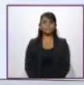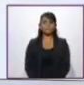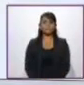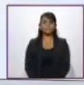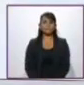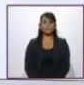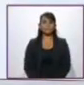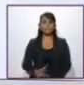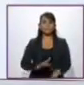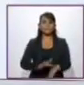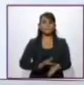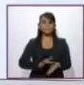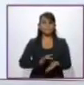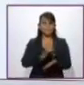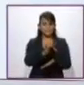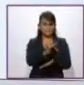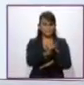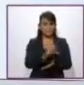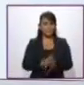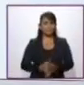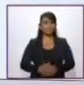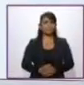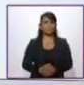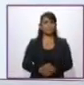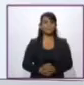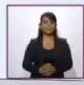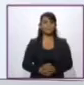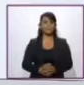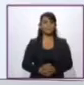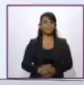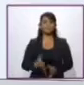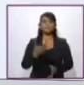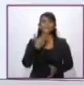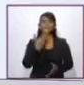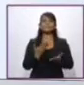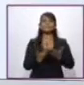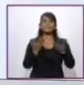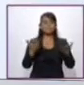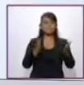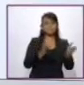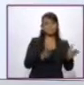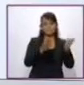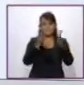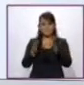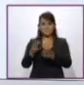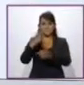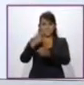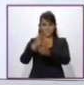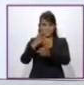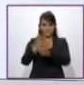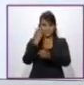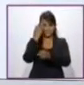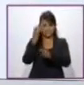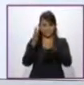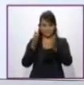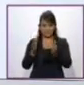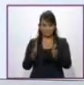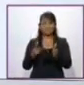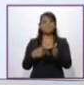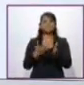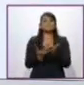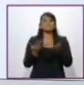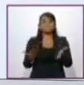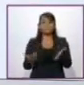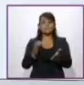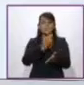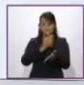Gracias, gracias, candidato. Y pasamos ahora al tercer segmento. Aquí cada candidatura abordará las